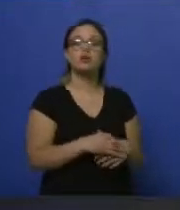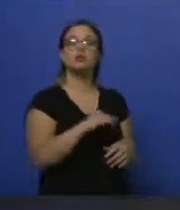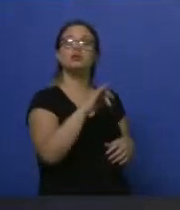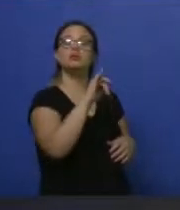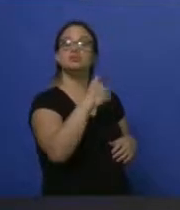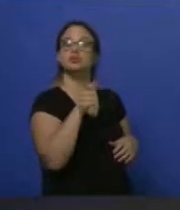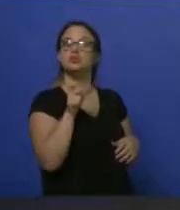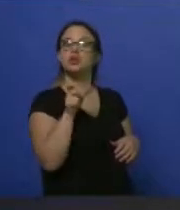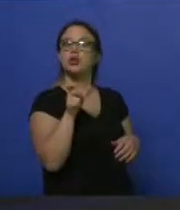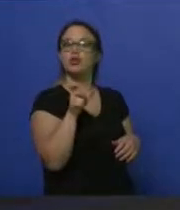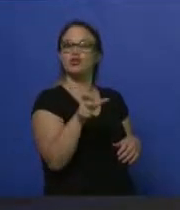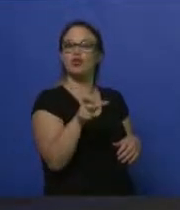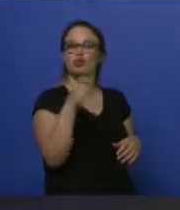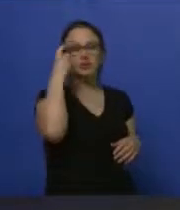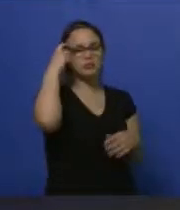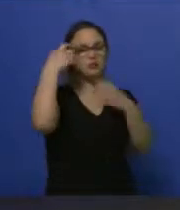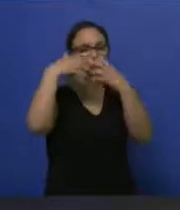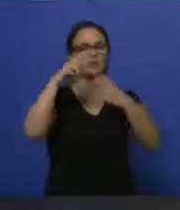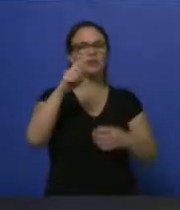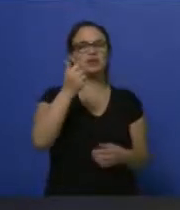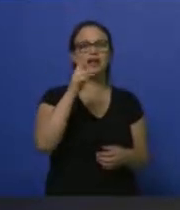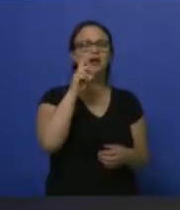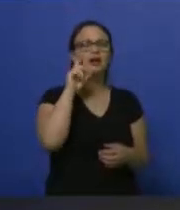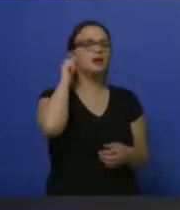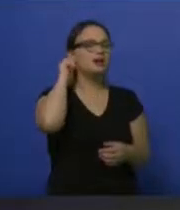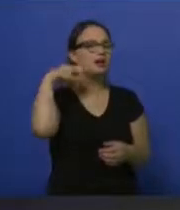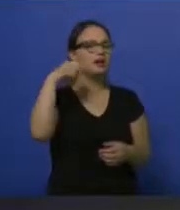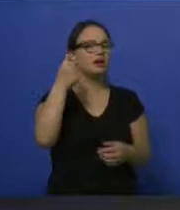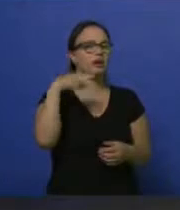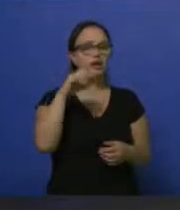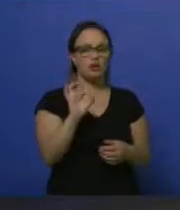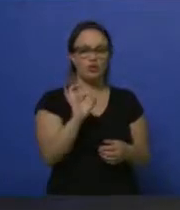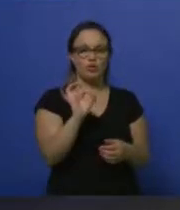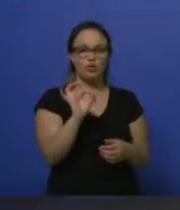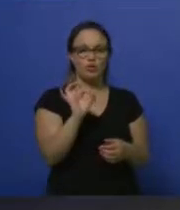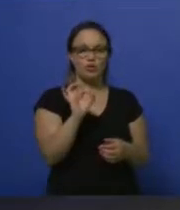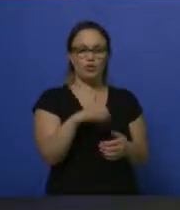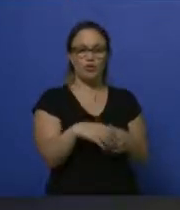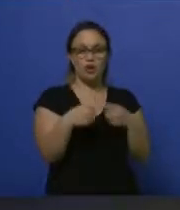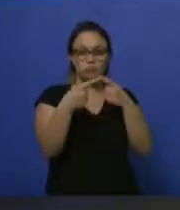Pensamiento Crítico, apenas terminemos con José Carignano en el ida y vuelta de esto.